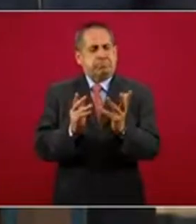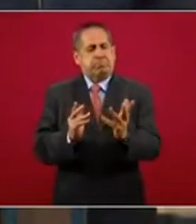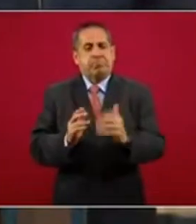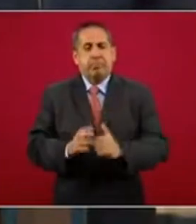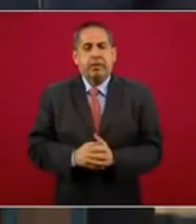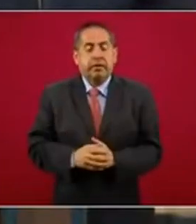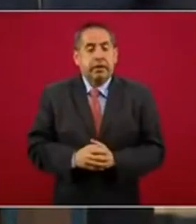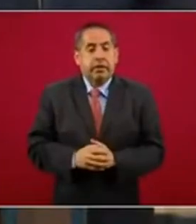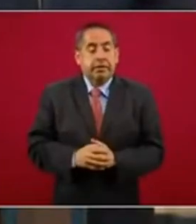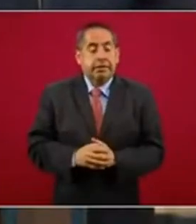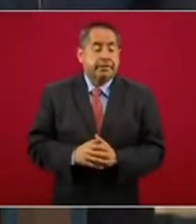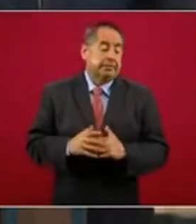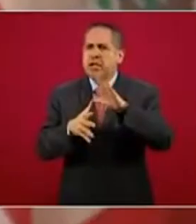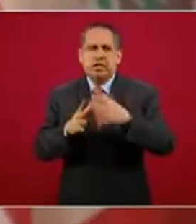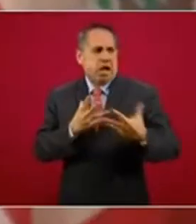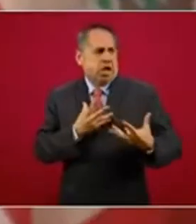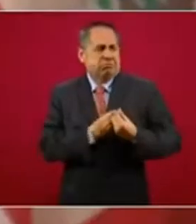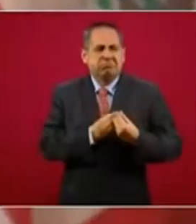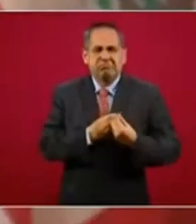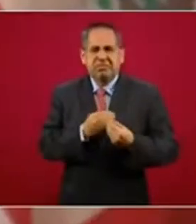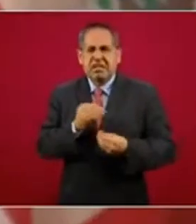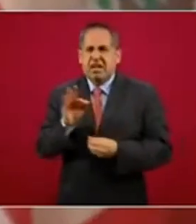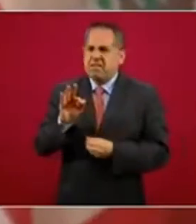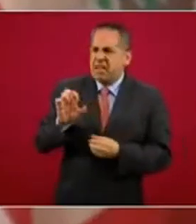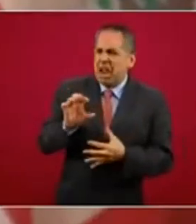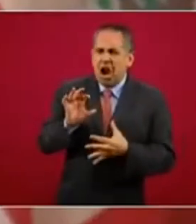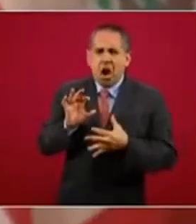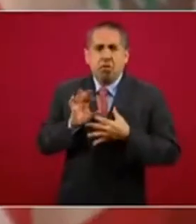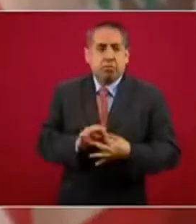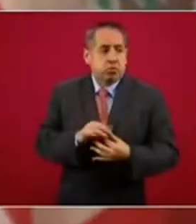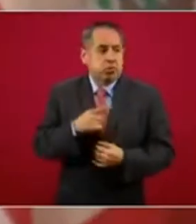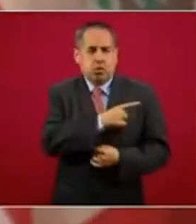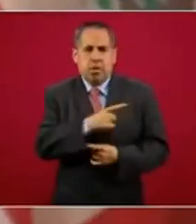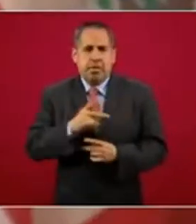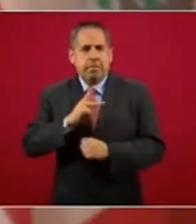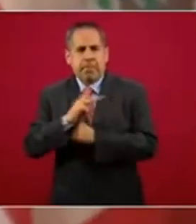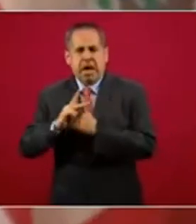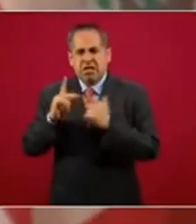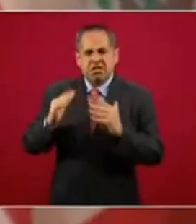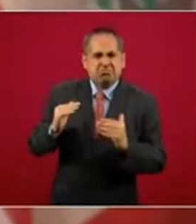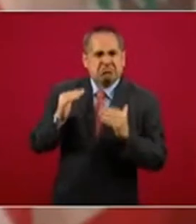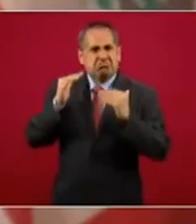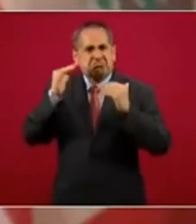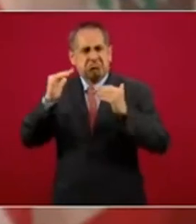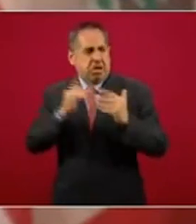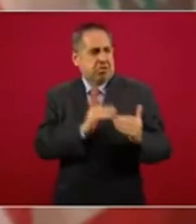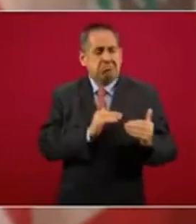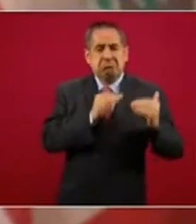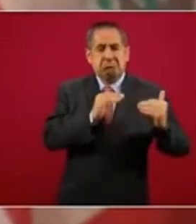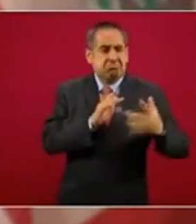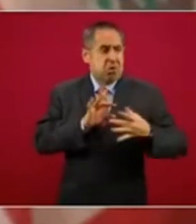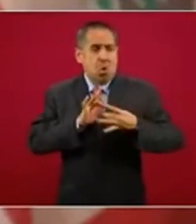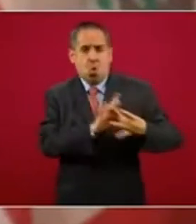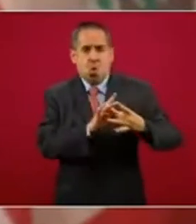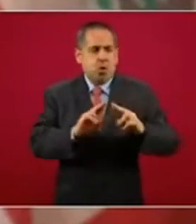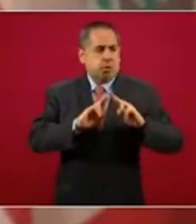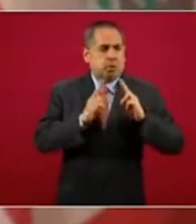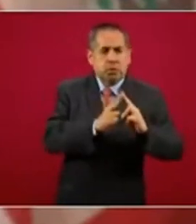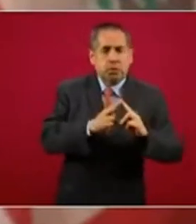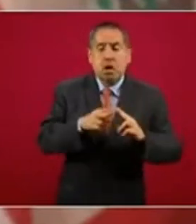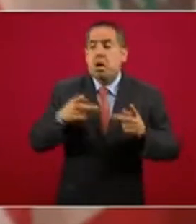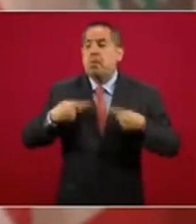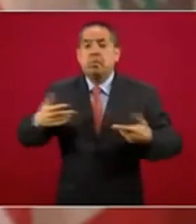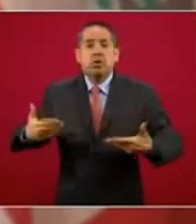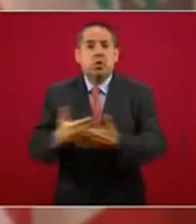¿Me entiendes? Deja tus putas en la sala de recreo. ¡Hijo de puta! Ya estoy harto de que andes paseando las nalgas por aquí como si fueras el